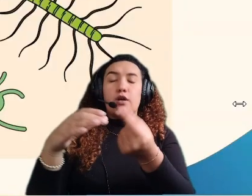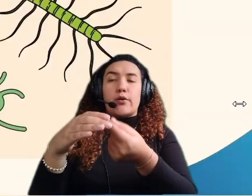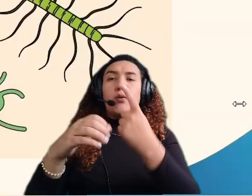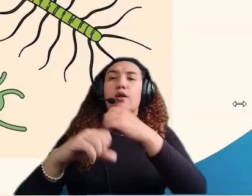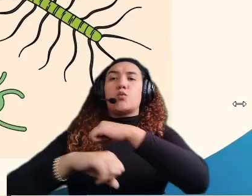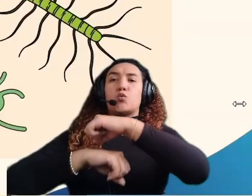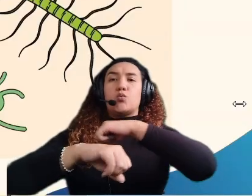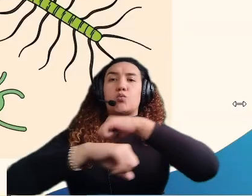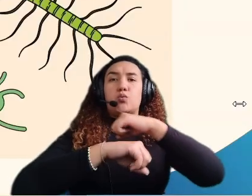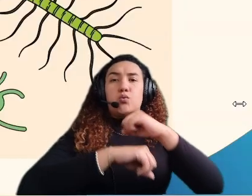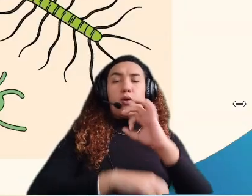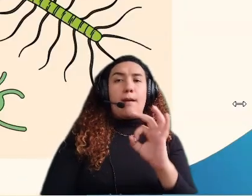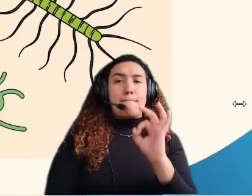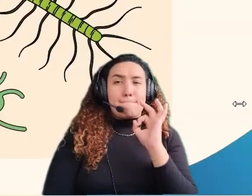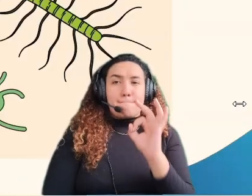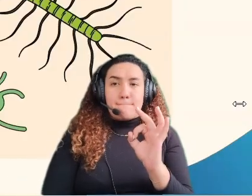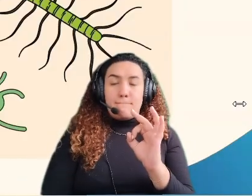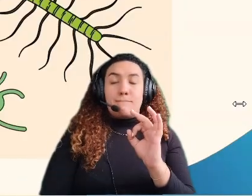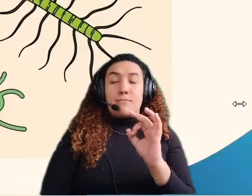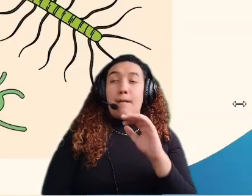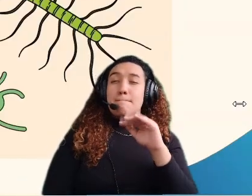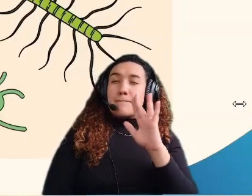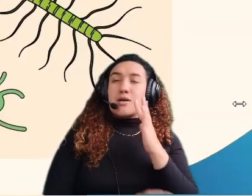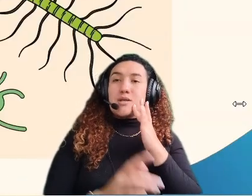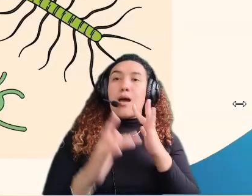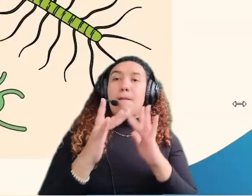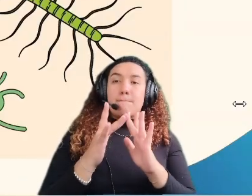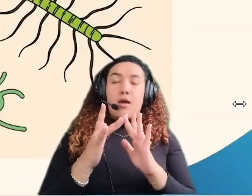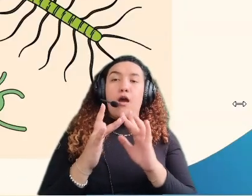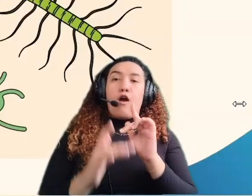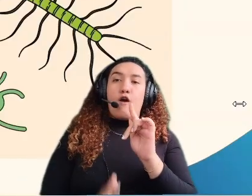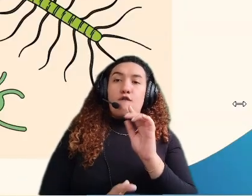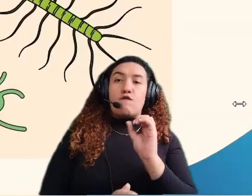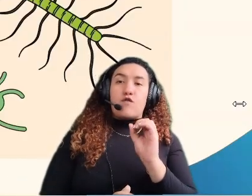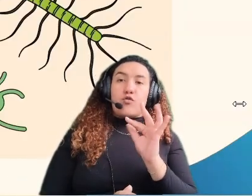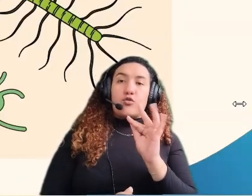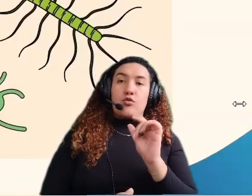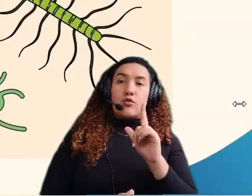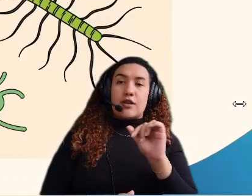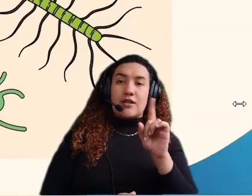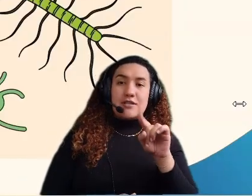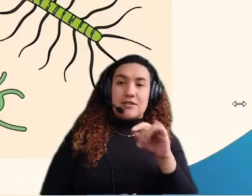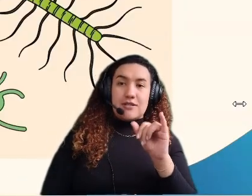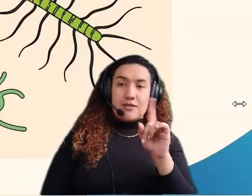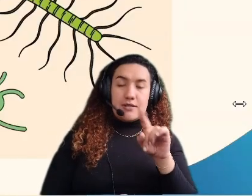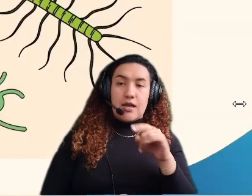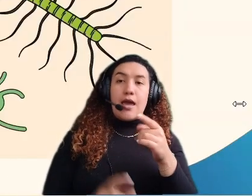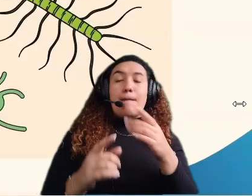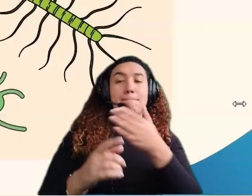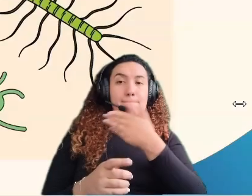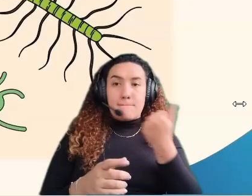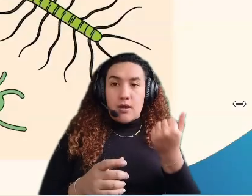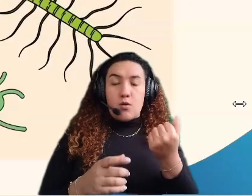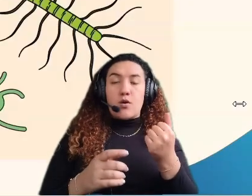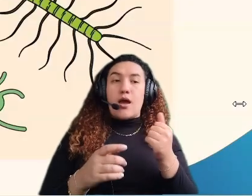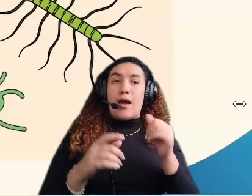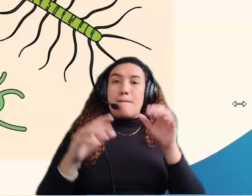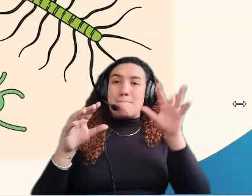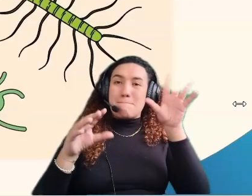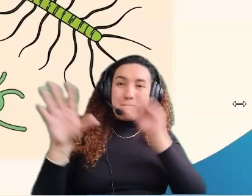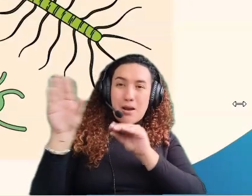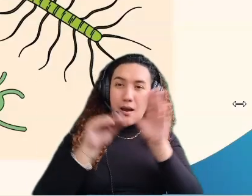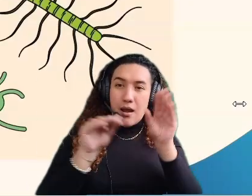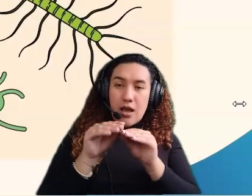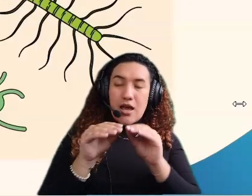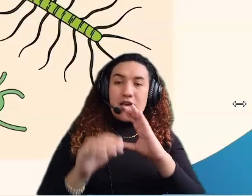celulares sumamente eficaces, particularmente de la fotólisis del agua en las tilacoides y de la mejora en la absorción